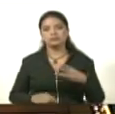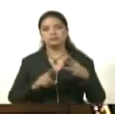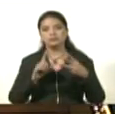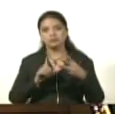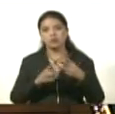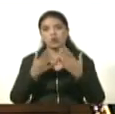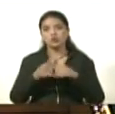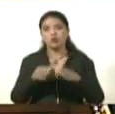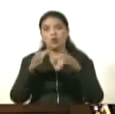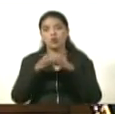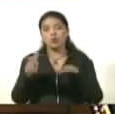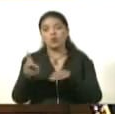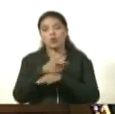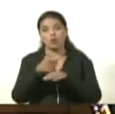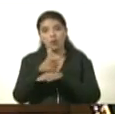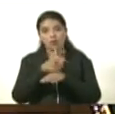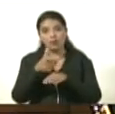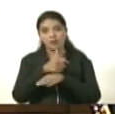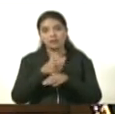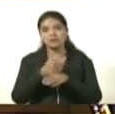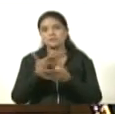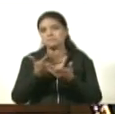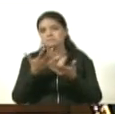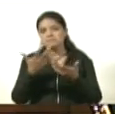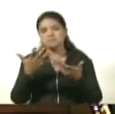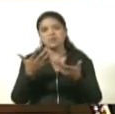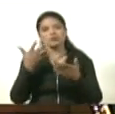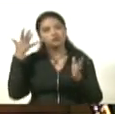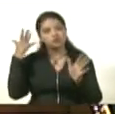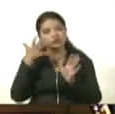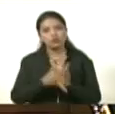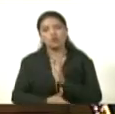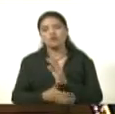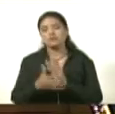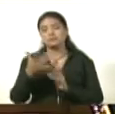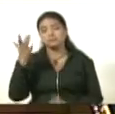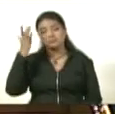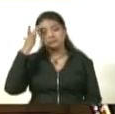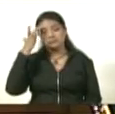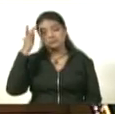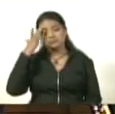un grupo de gobiernos que ignoran a propósito,